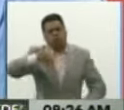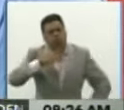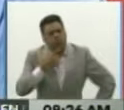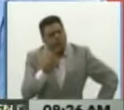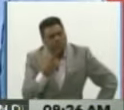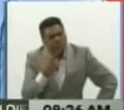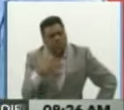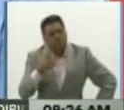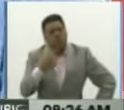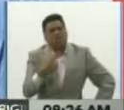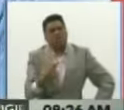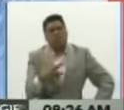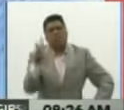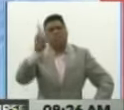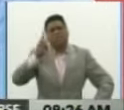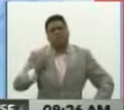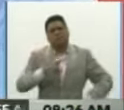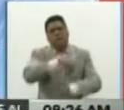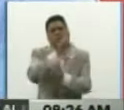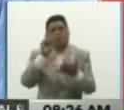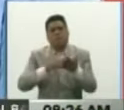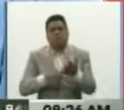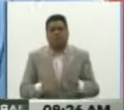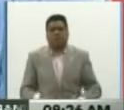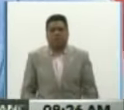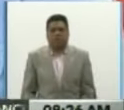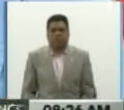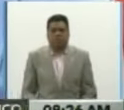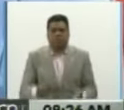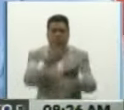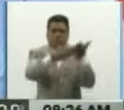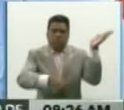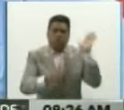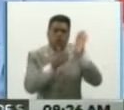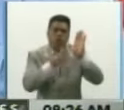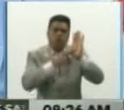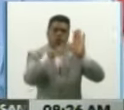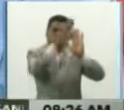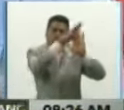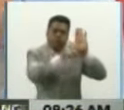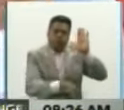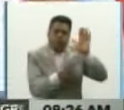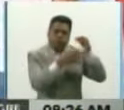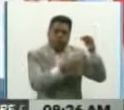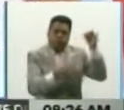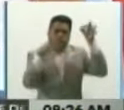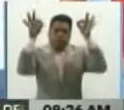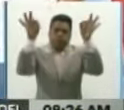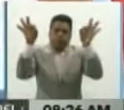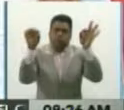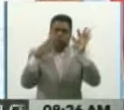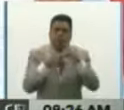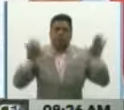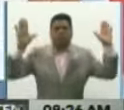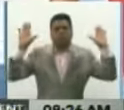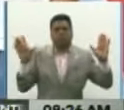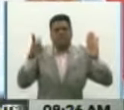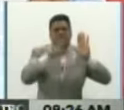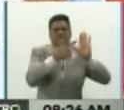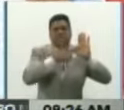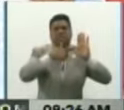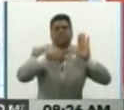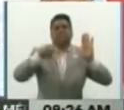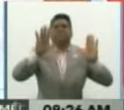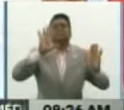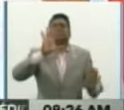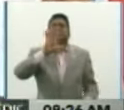compañeros de trabajo y le digo a Venezuela entera, estas son dos gacetas oficiales, 5 de octubre,